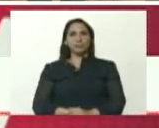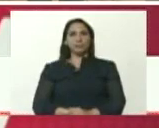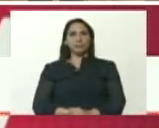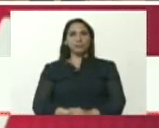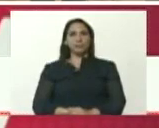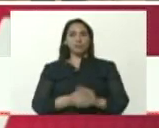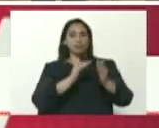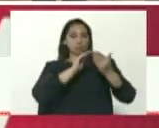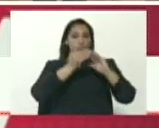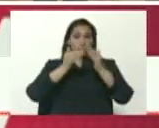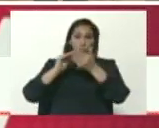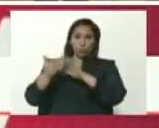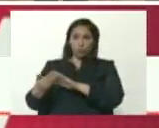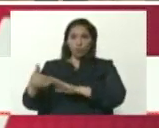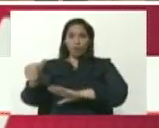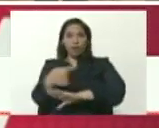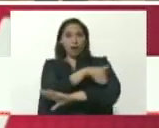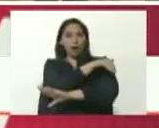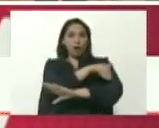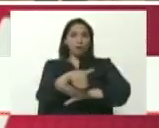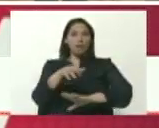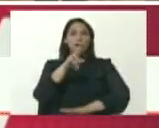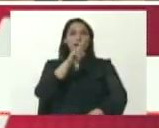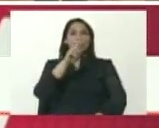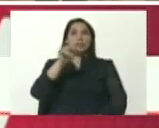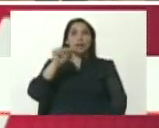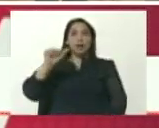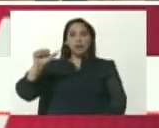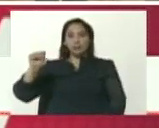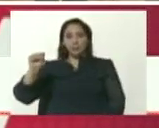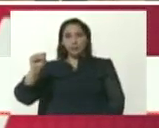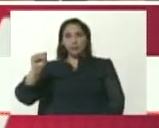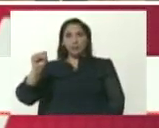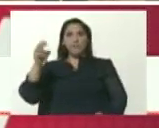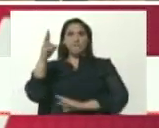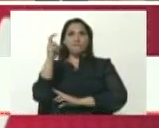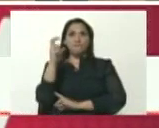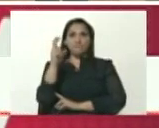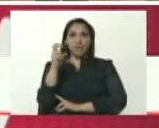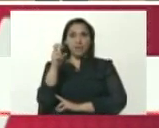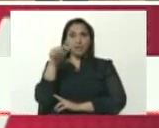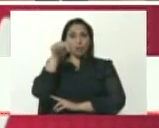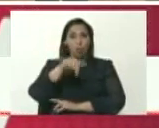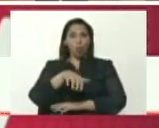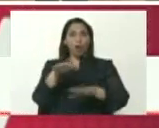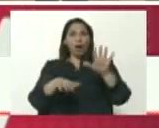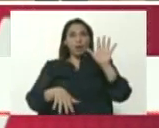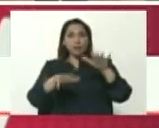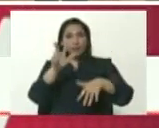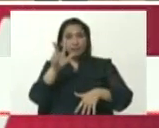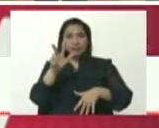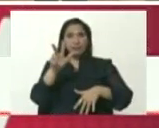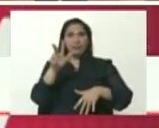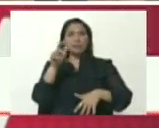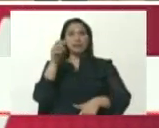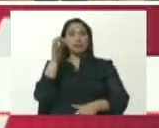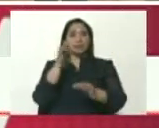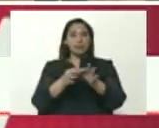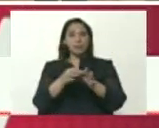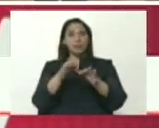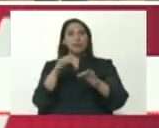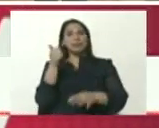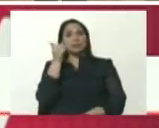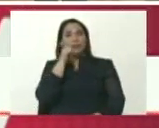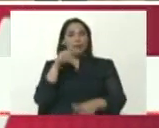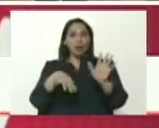las comunidades y calles, de las RAS, que viernes, hoy 13 de septiembre, sábado 14